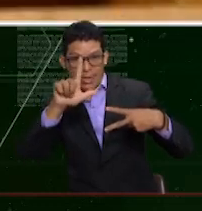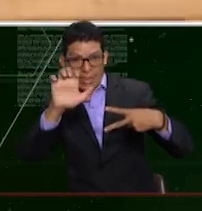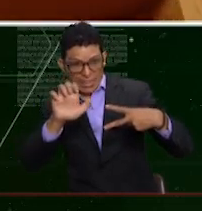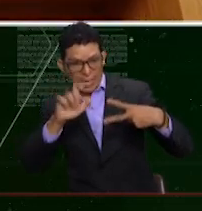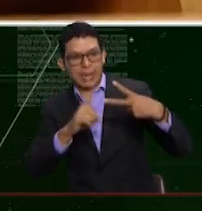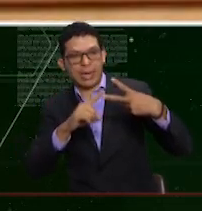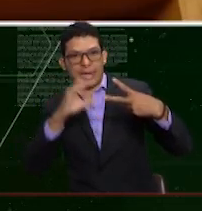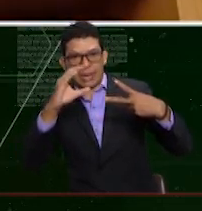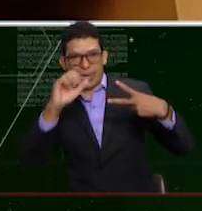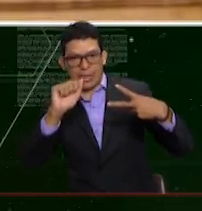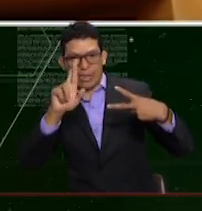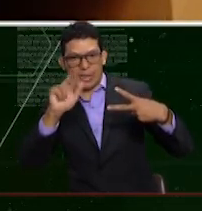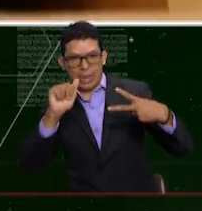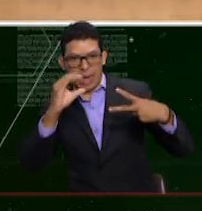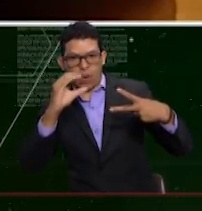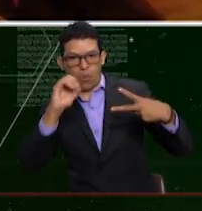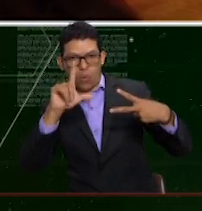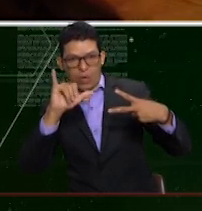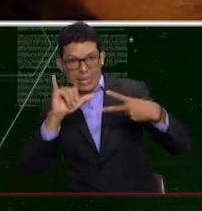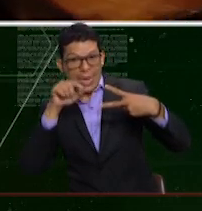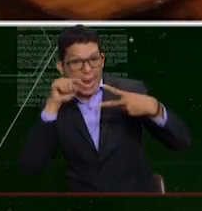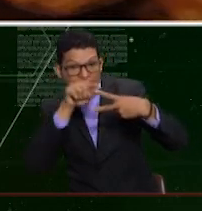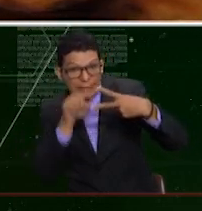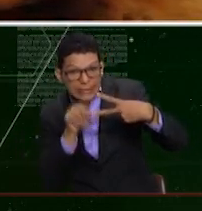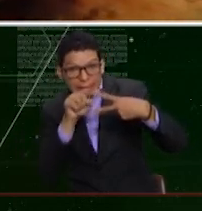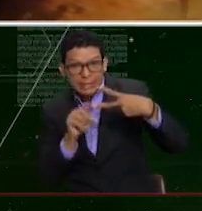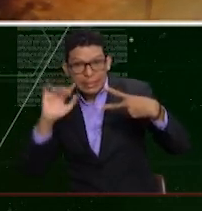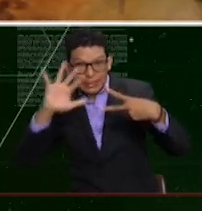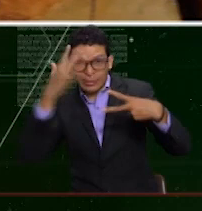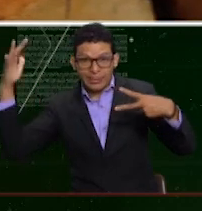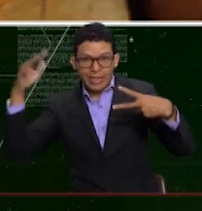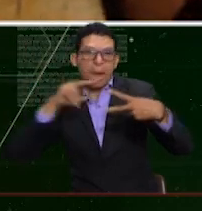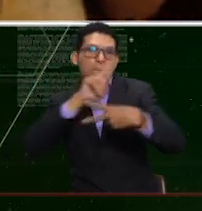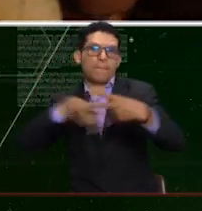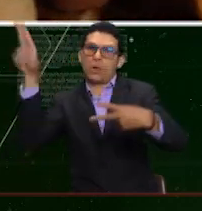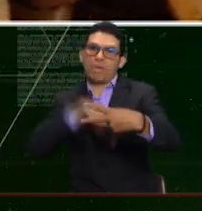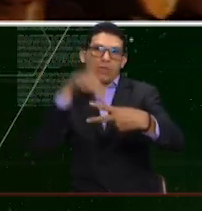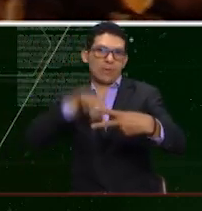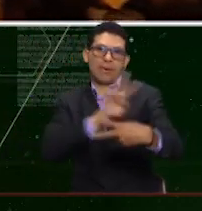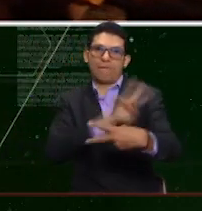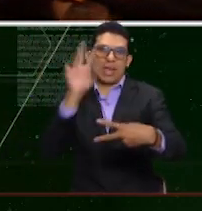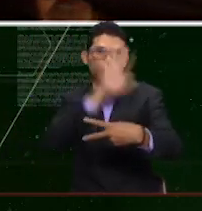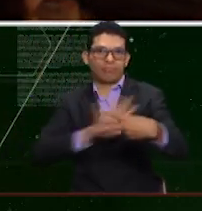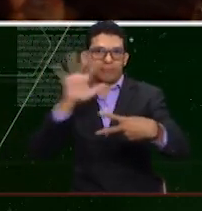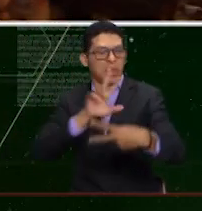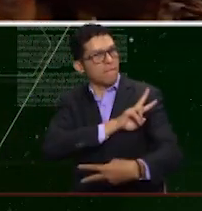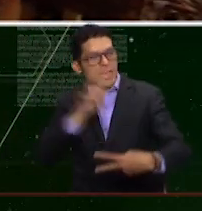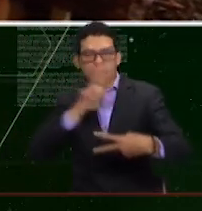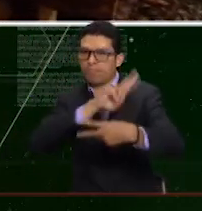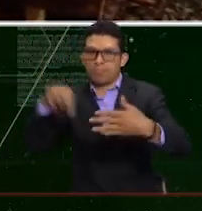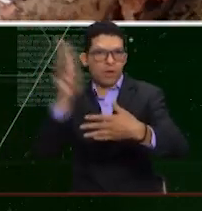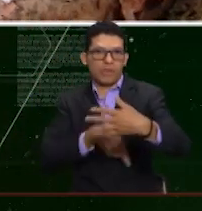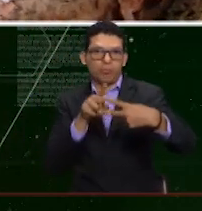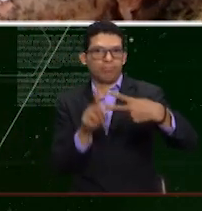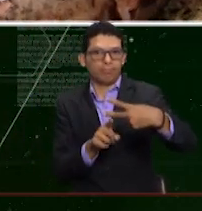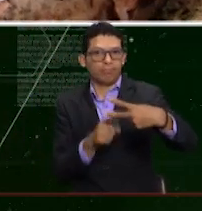es ilegal, porque aquí no se puede comercializar. Exacto. Por lo menos en el departamento del Valle del Cauca. En el departamento claro, del Valle. Claro, pero digamos, Wilson y Mónica, uno en la